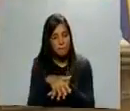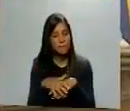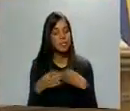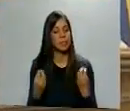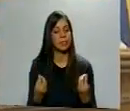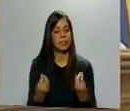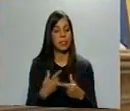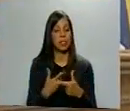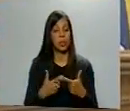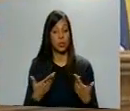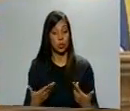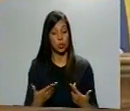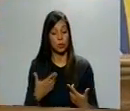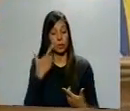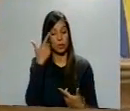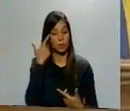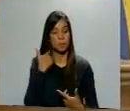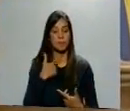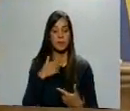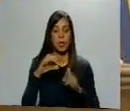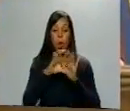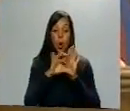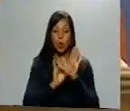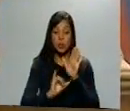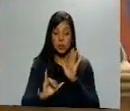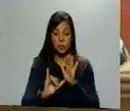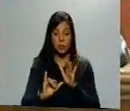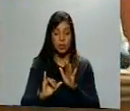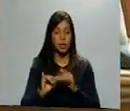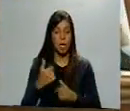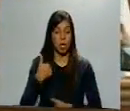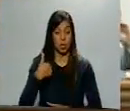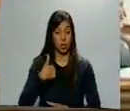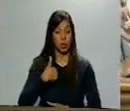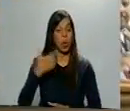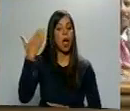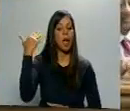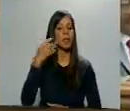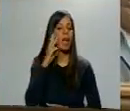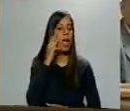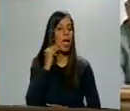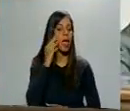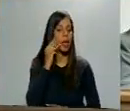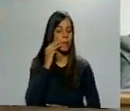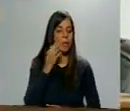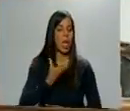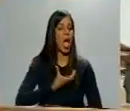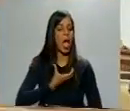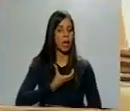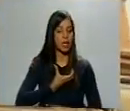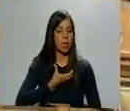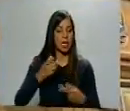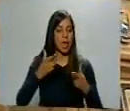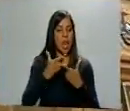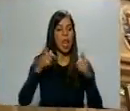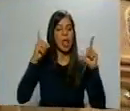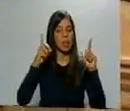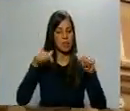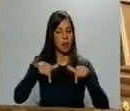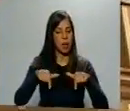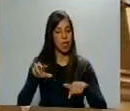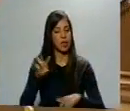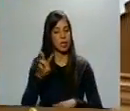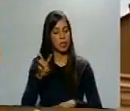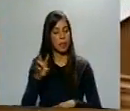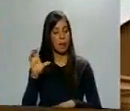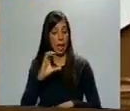Por eso, cuando llegó la Asamblea Constituyente, yo que venía de ser alcalde justamente de Libertador y